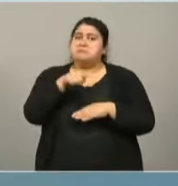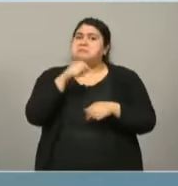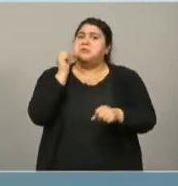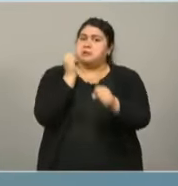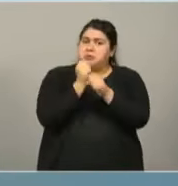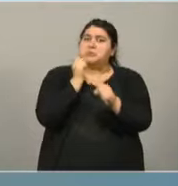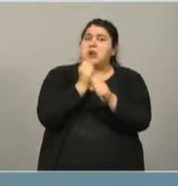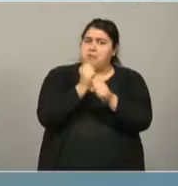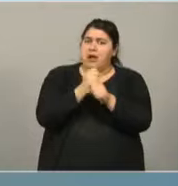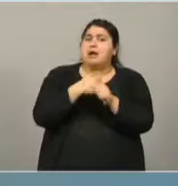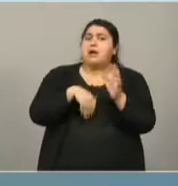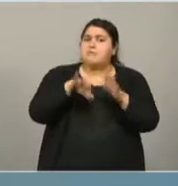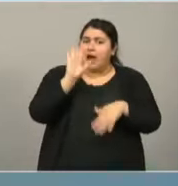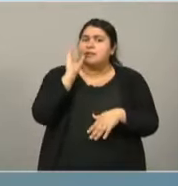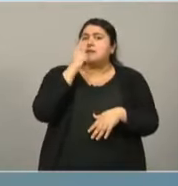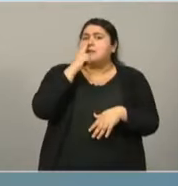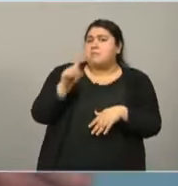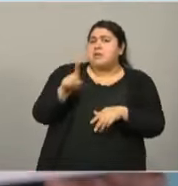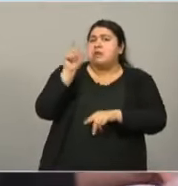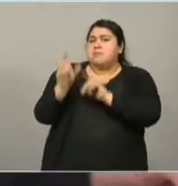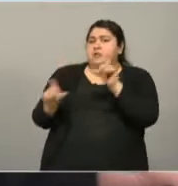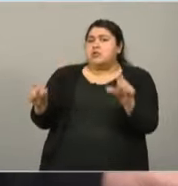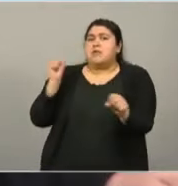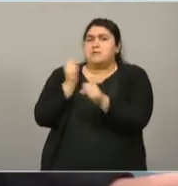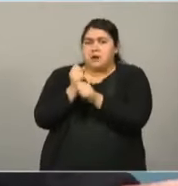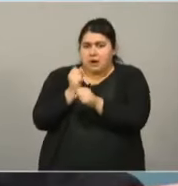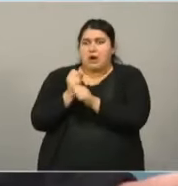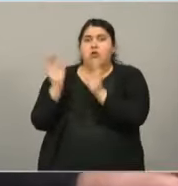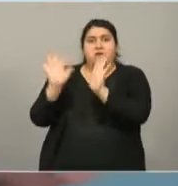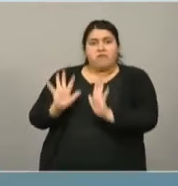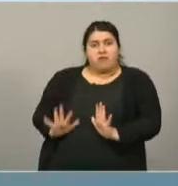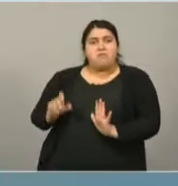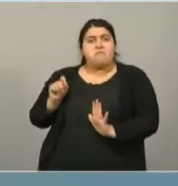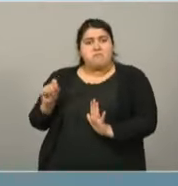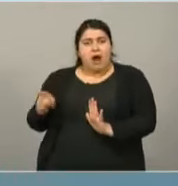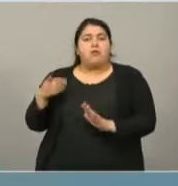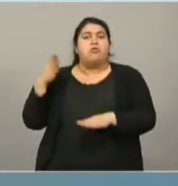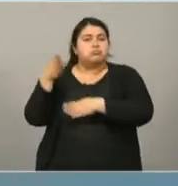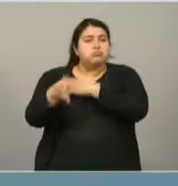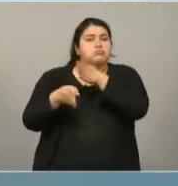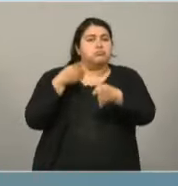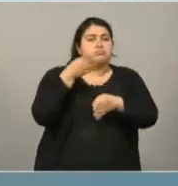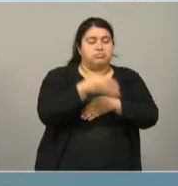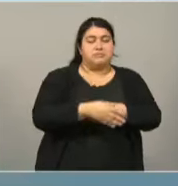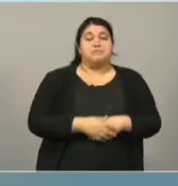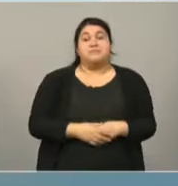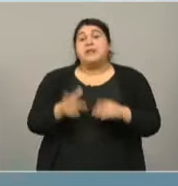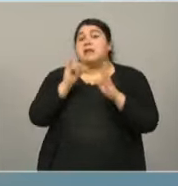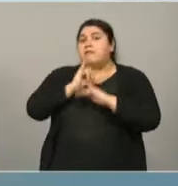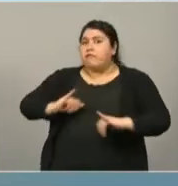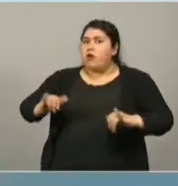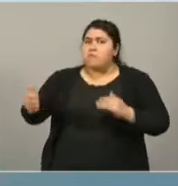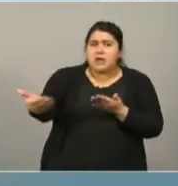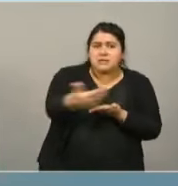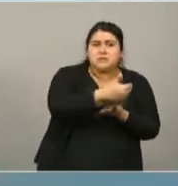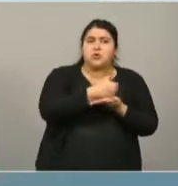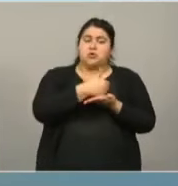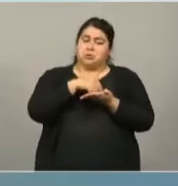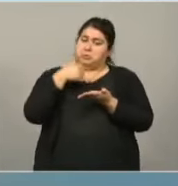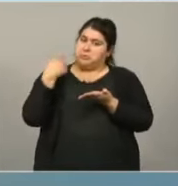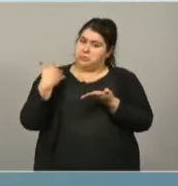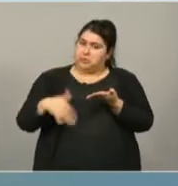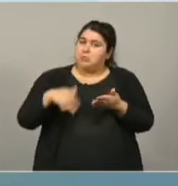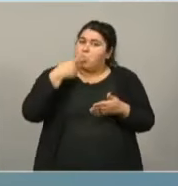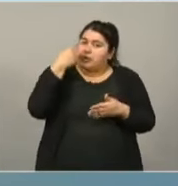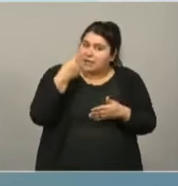trabajo de más de 1000 trabajadores y trabajadoras preparados para para cumplir con esta función la información es tremendamente interesante y